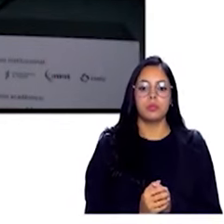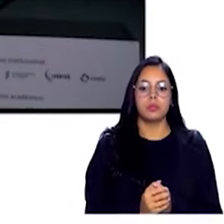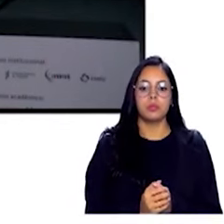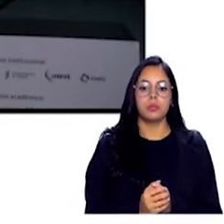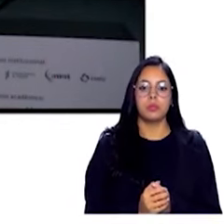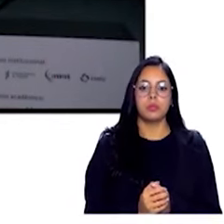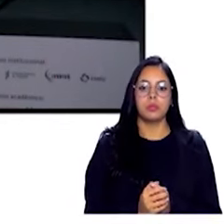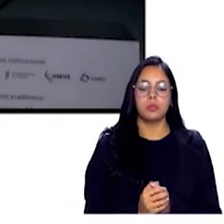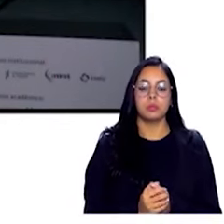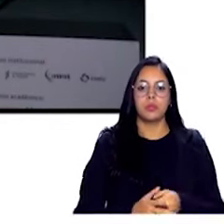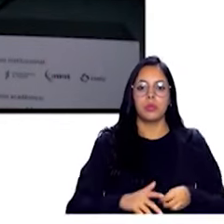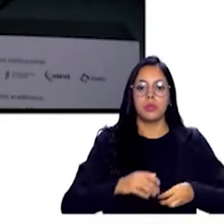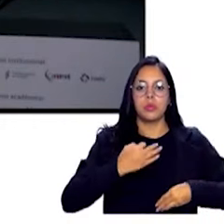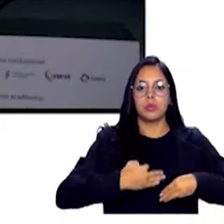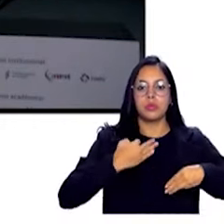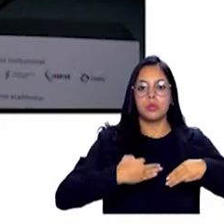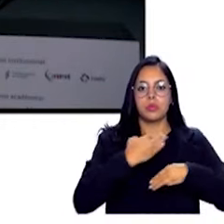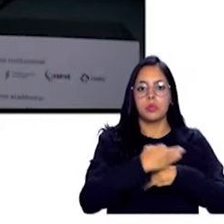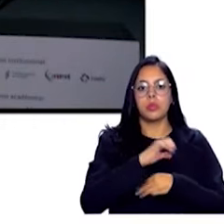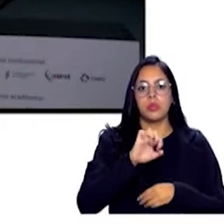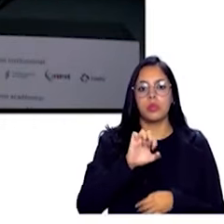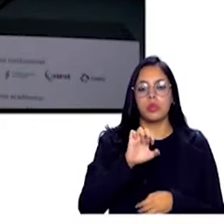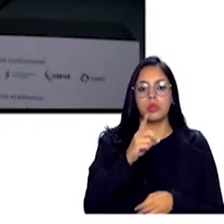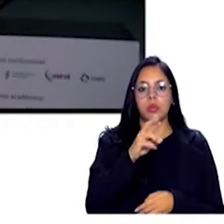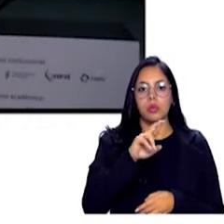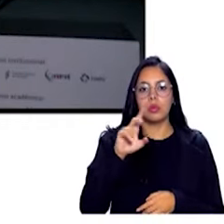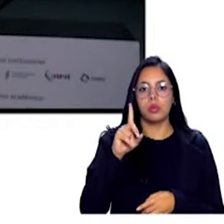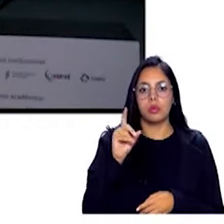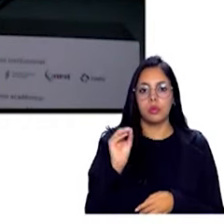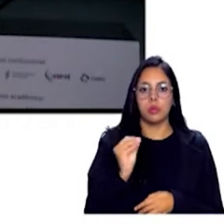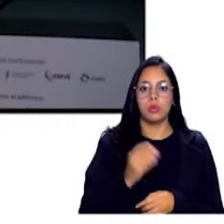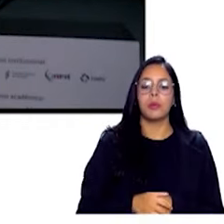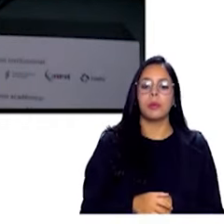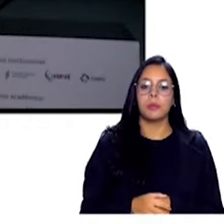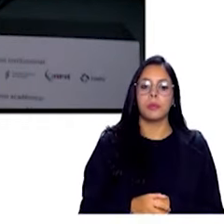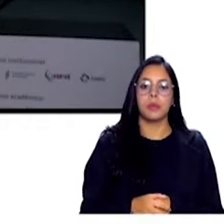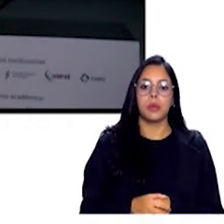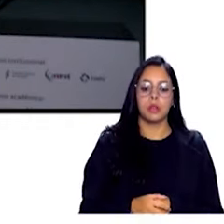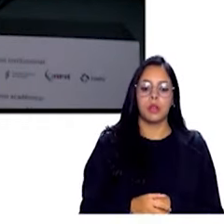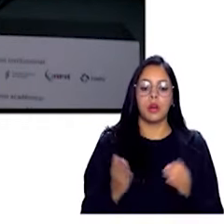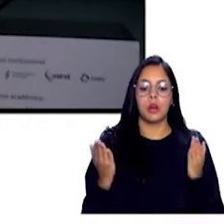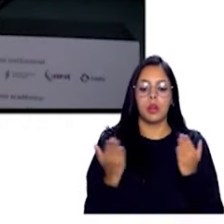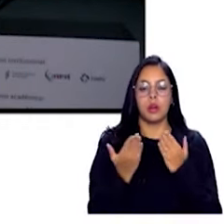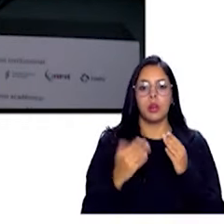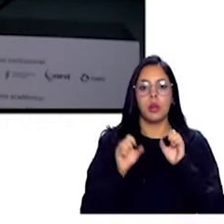palente ardo tti para